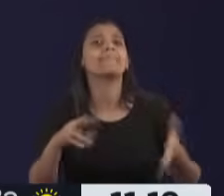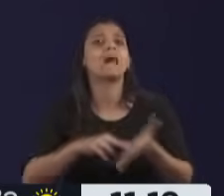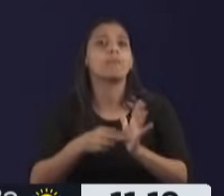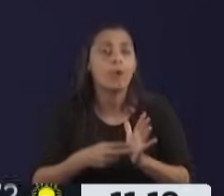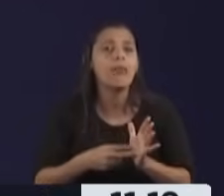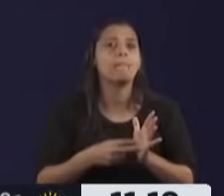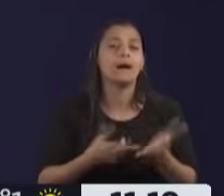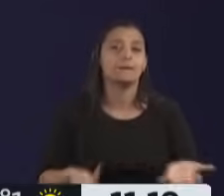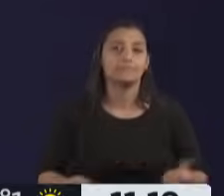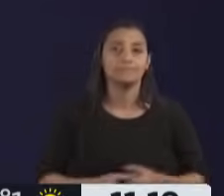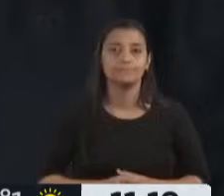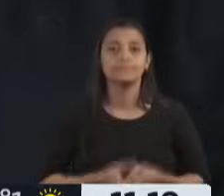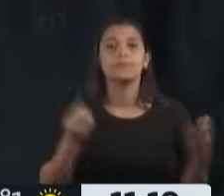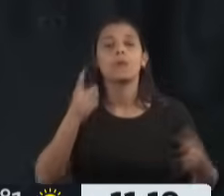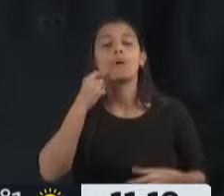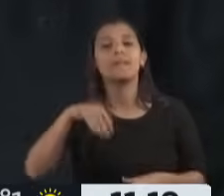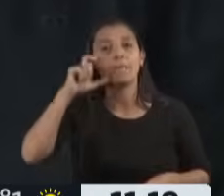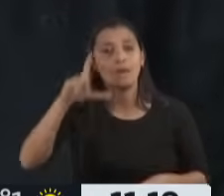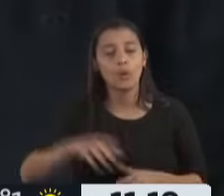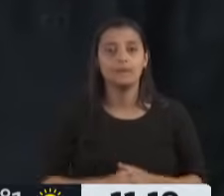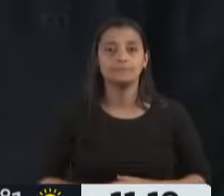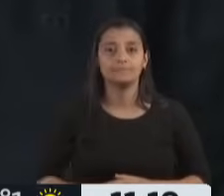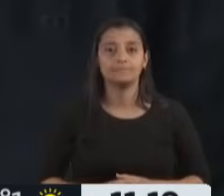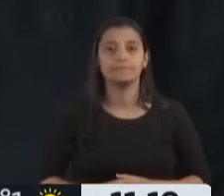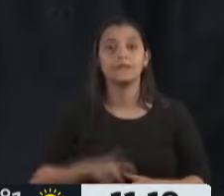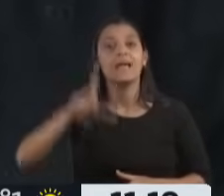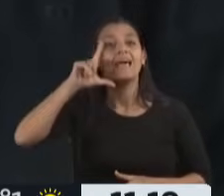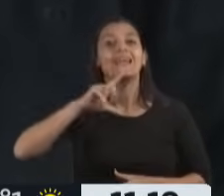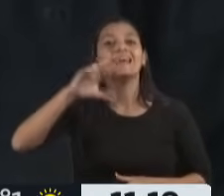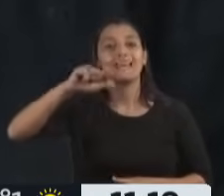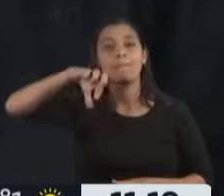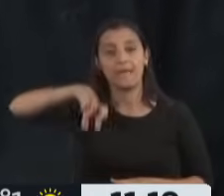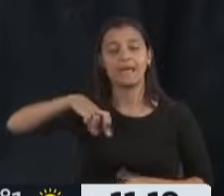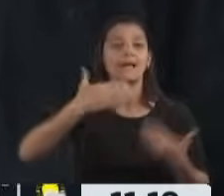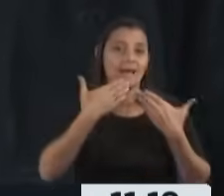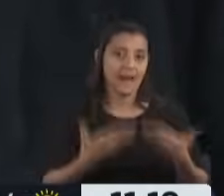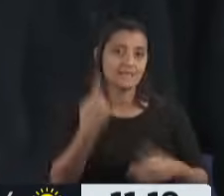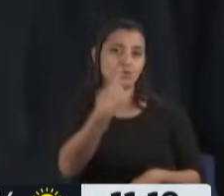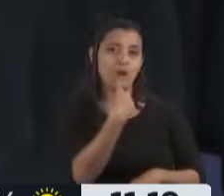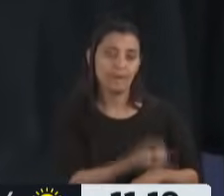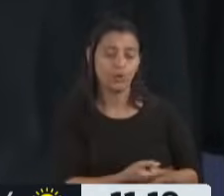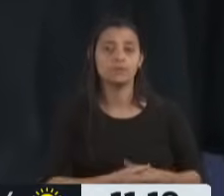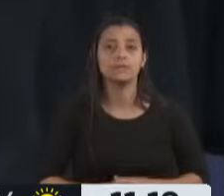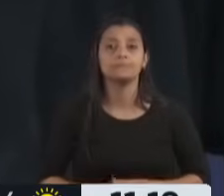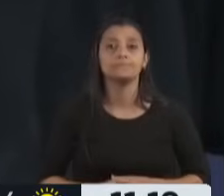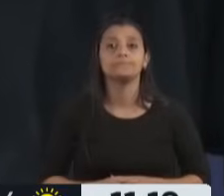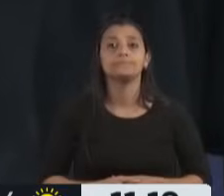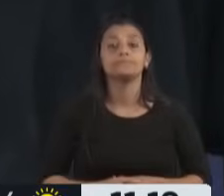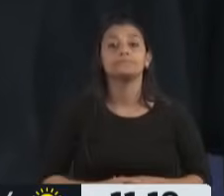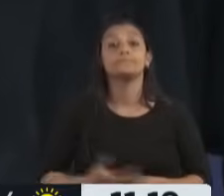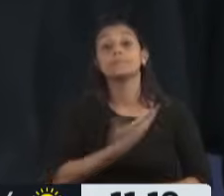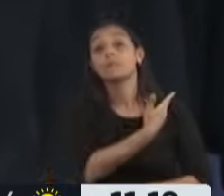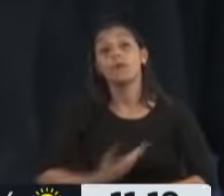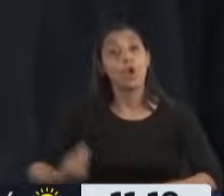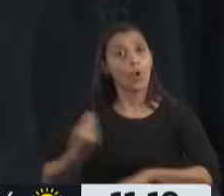digo. ¿Qué tal, Manuel? Buen día. Hola. Pablo Lapuente para Letra P. andás? Muy bien, gracias. Una consulta. Al inicio de la gestión muchas veces